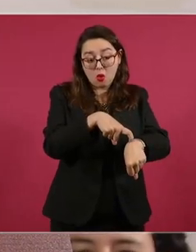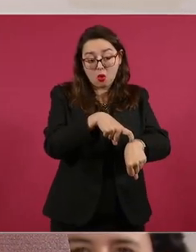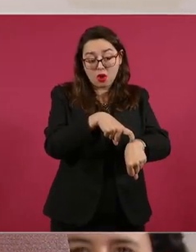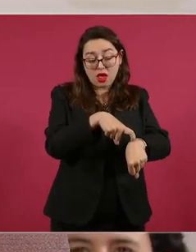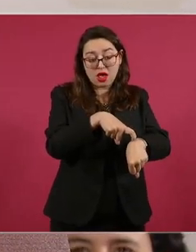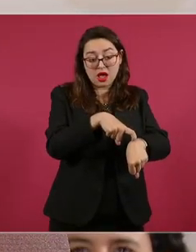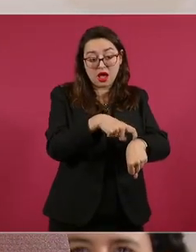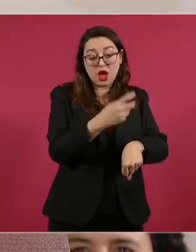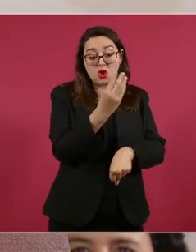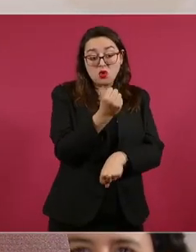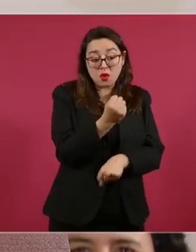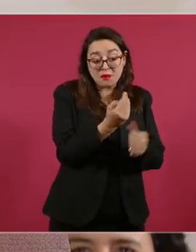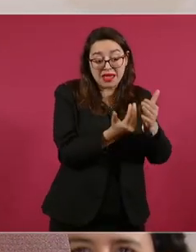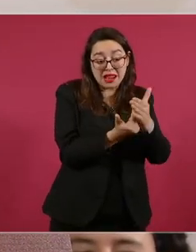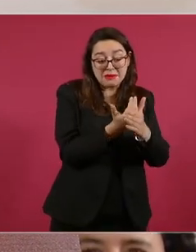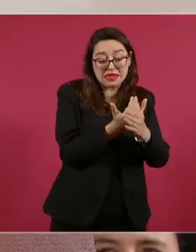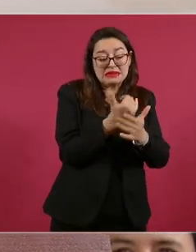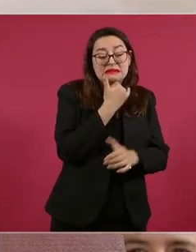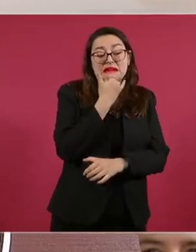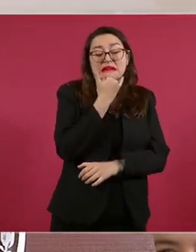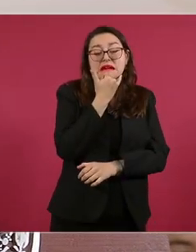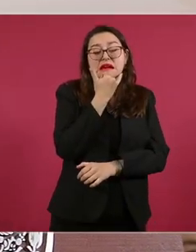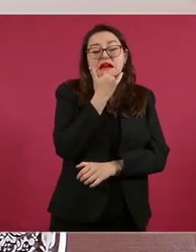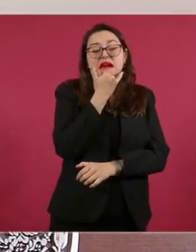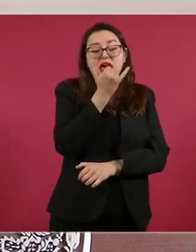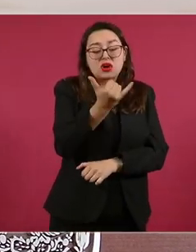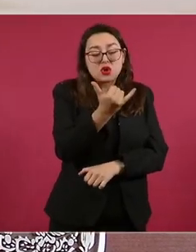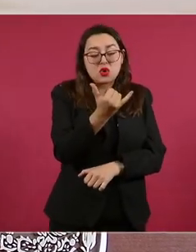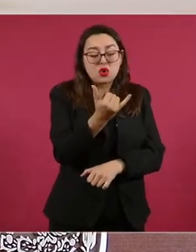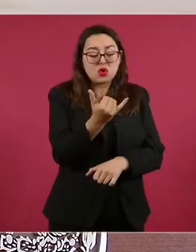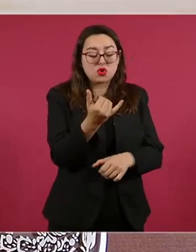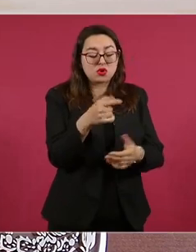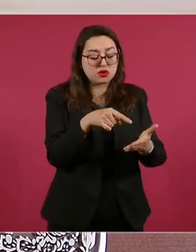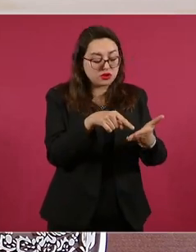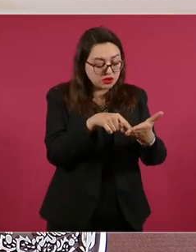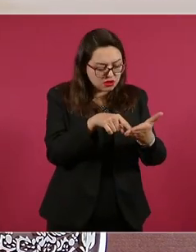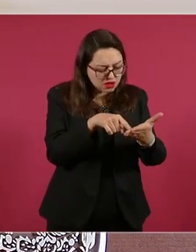detuvieron a la persona a las 9 de la mañana, encontró de que